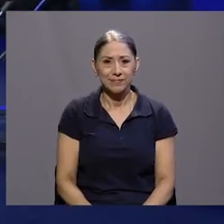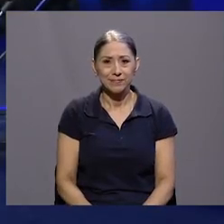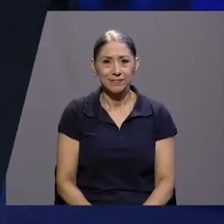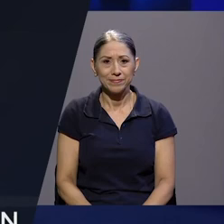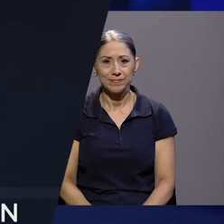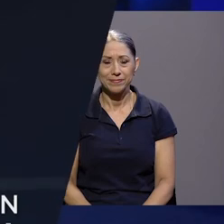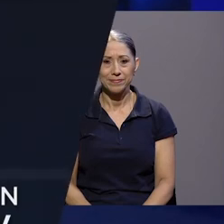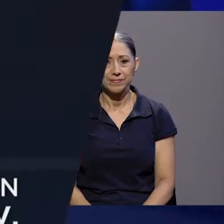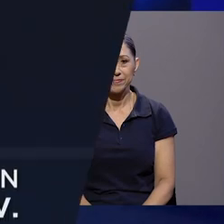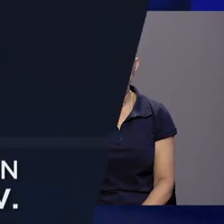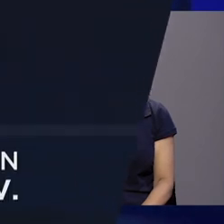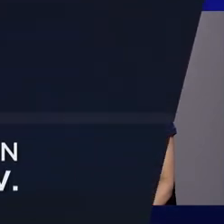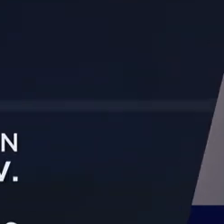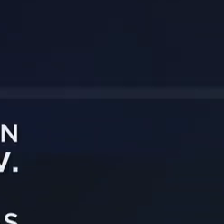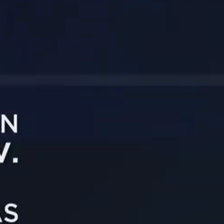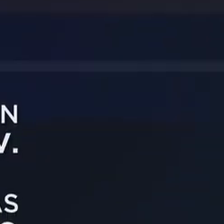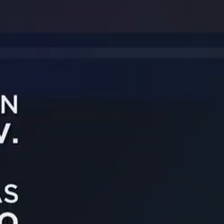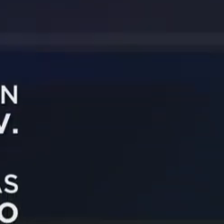y